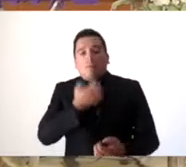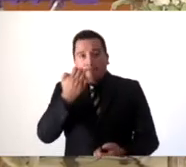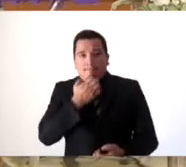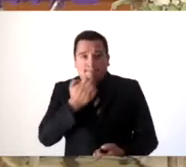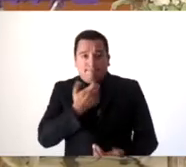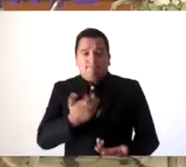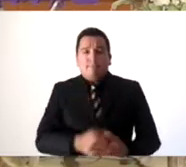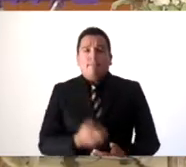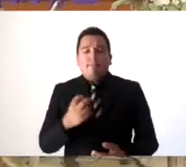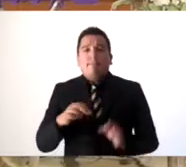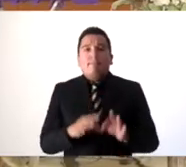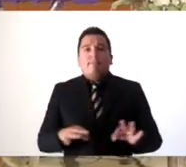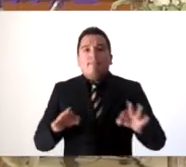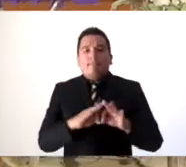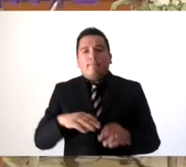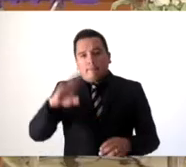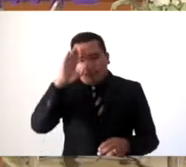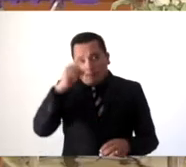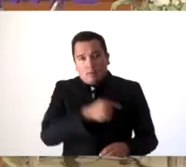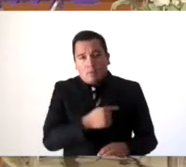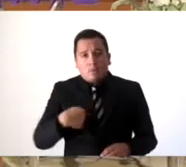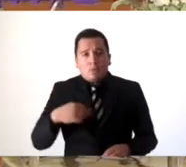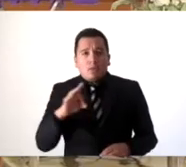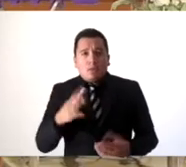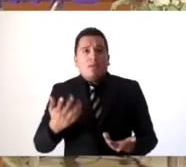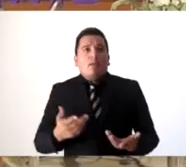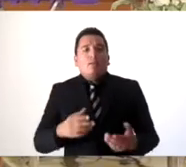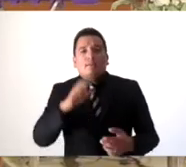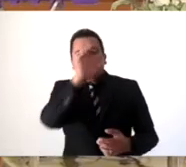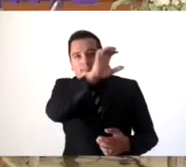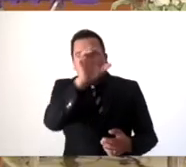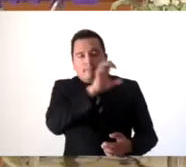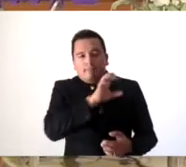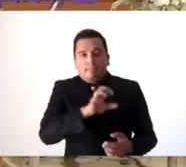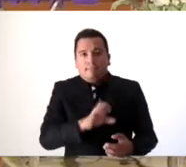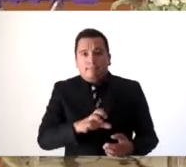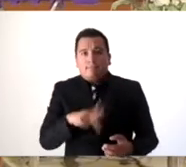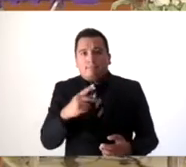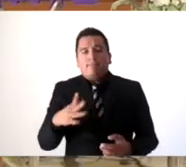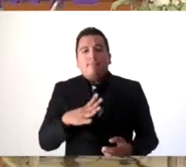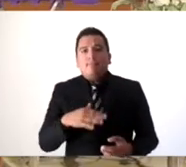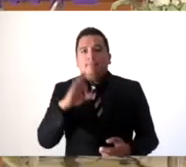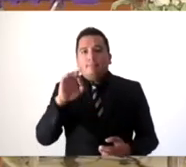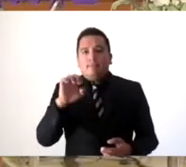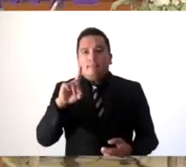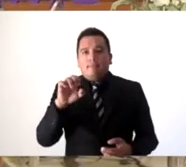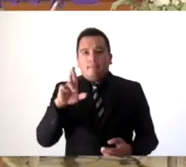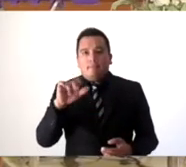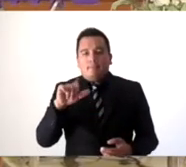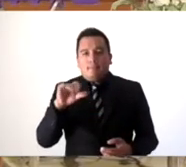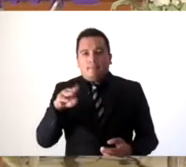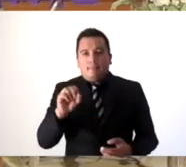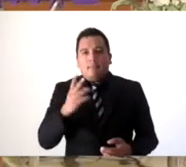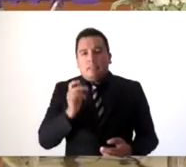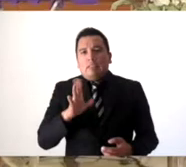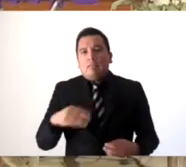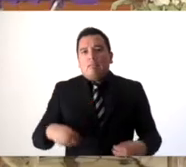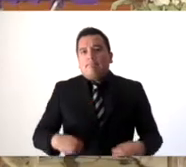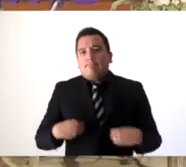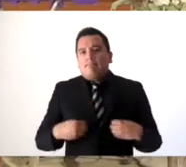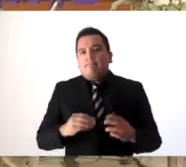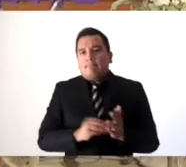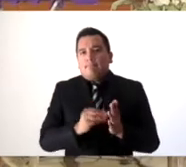esto nos ha permitido, doctor, ir transitando a un federalismo viviente. Como tú